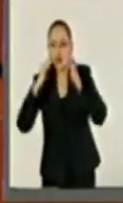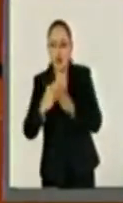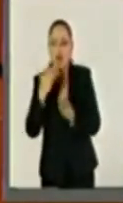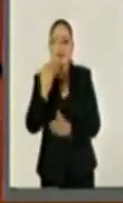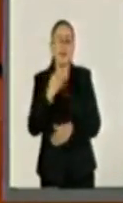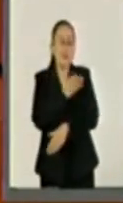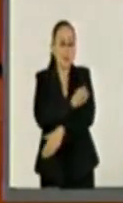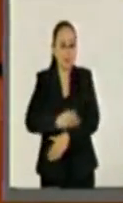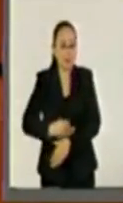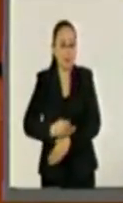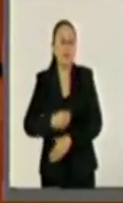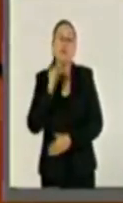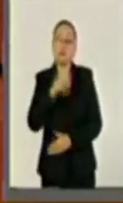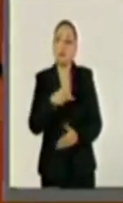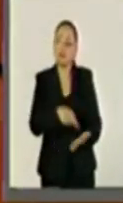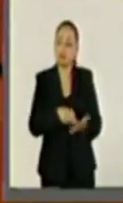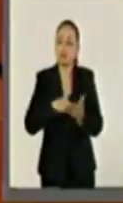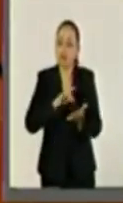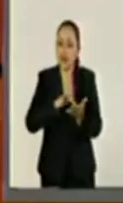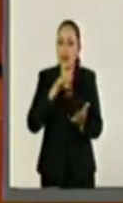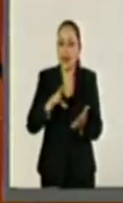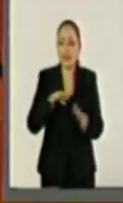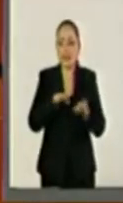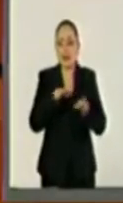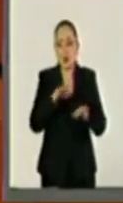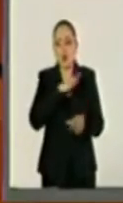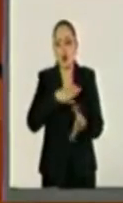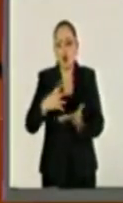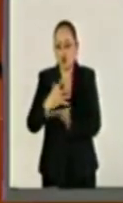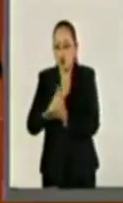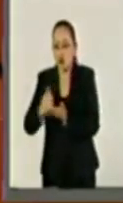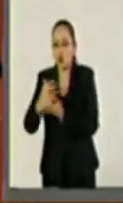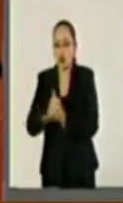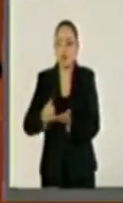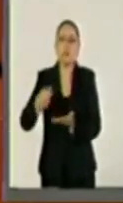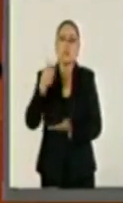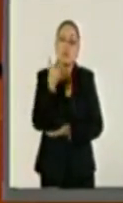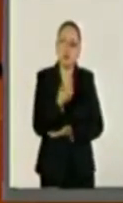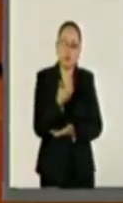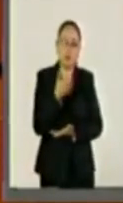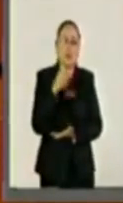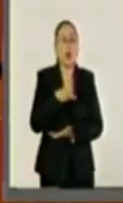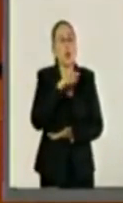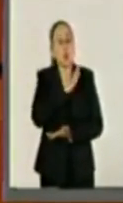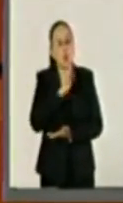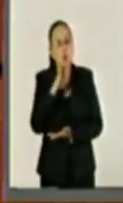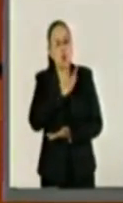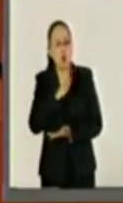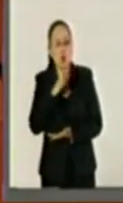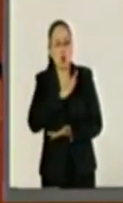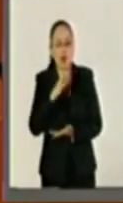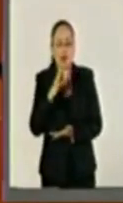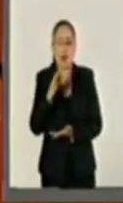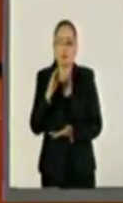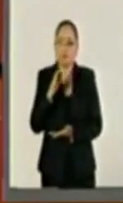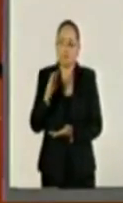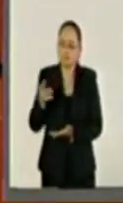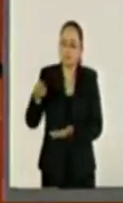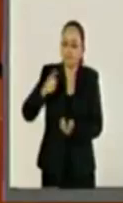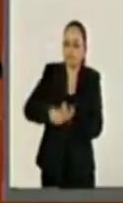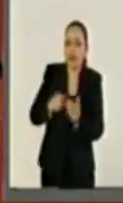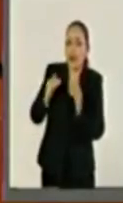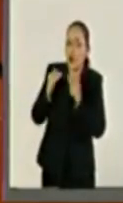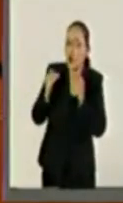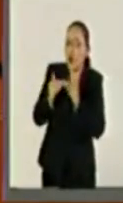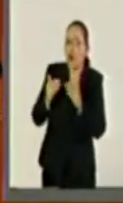a través de la cual las personas acceden a un ingreso económico que debe concederles cierto nivel de bienestar,